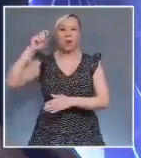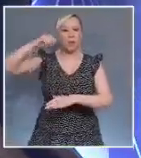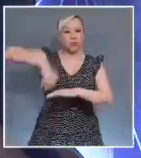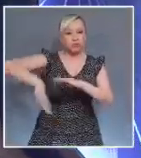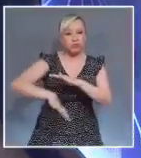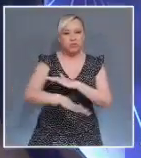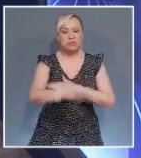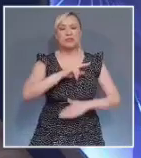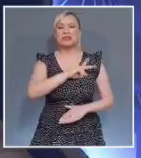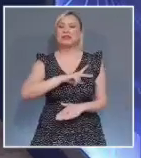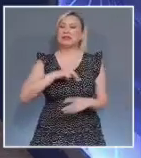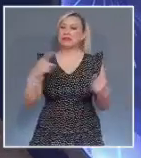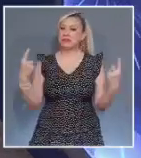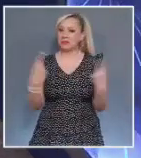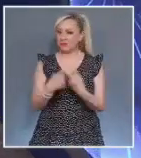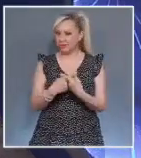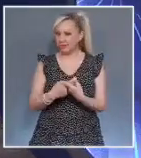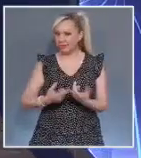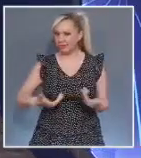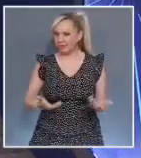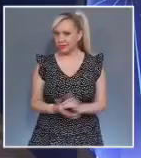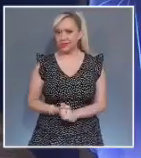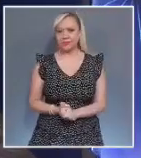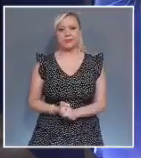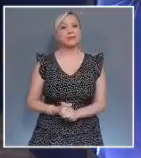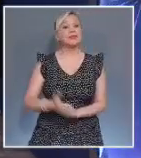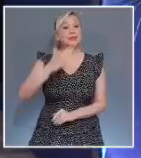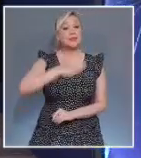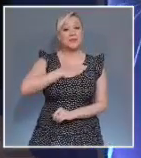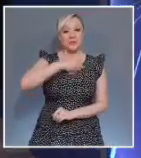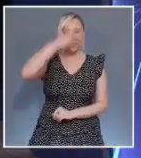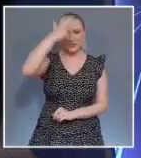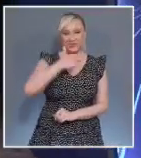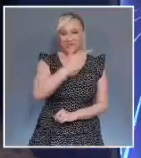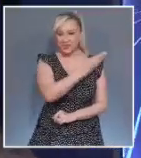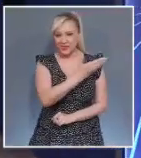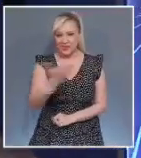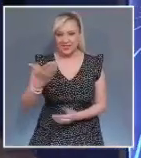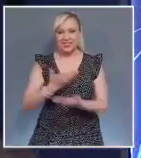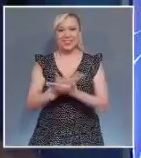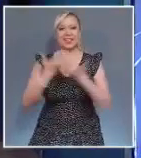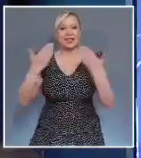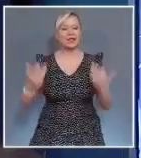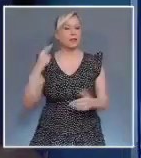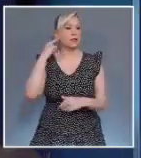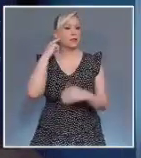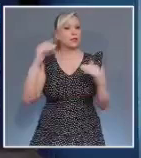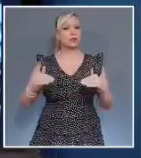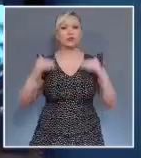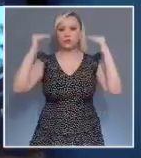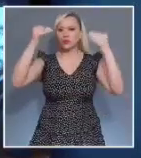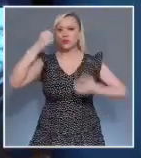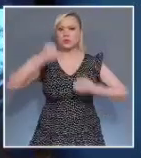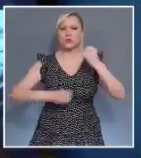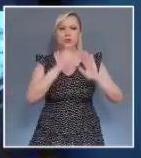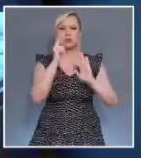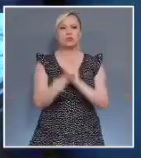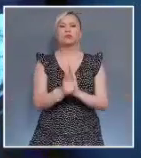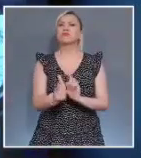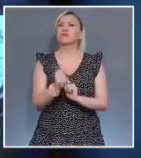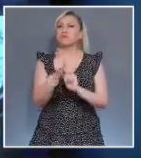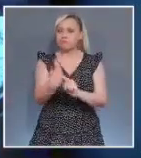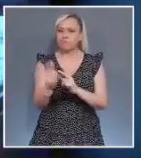Muy buenas noches, vámonos con toda la información. El Pleno de la Suprema Corte continuó con el estudio de la acción